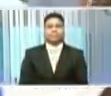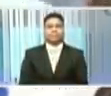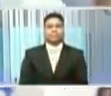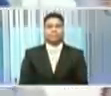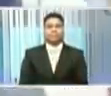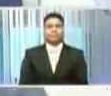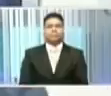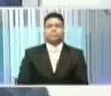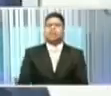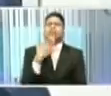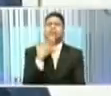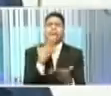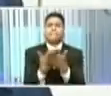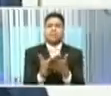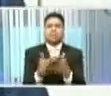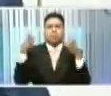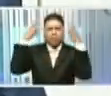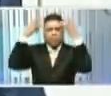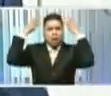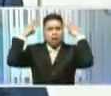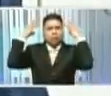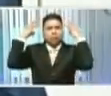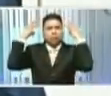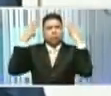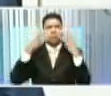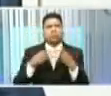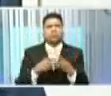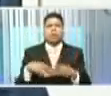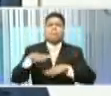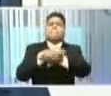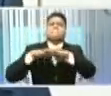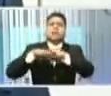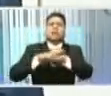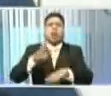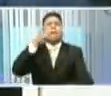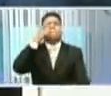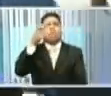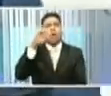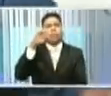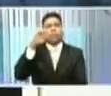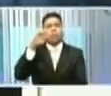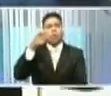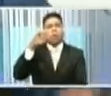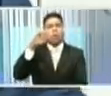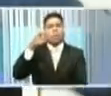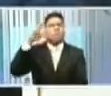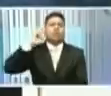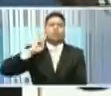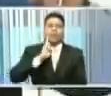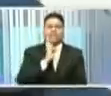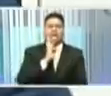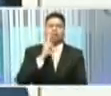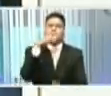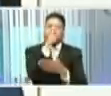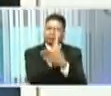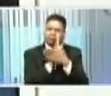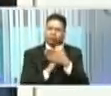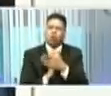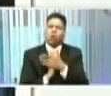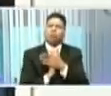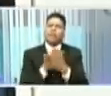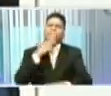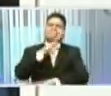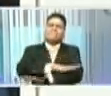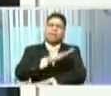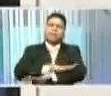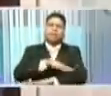Y le exijo a Ramos Alup se disculpe con el pueblo bolivariano, noble, trabajador, decente de